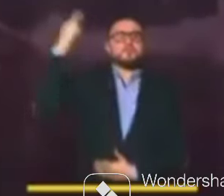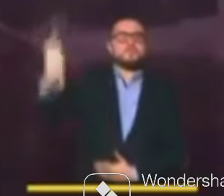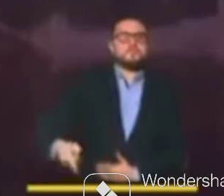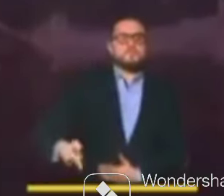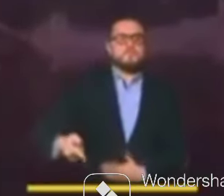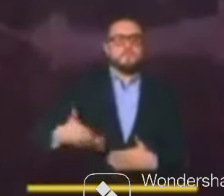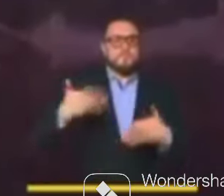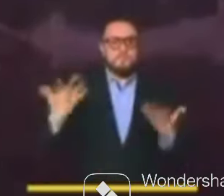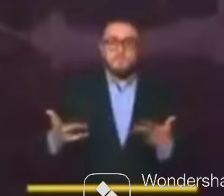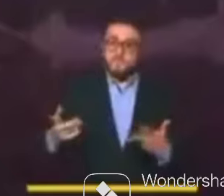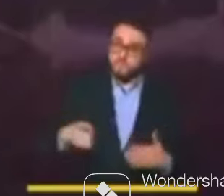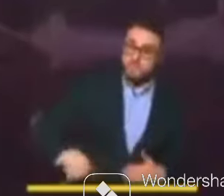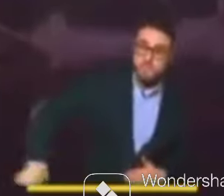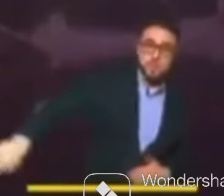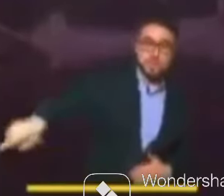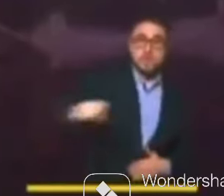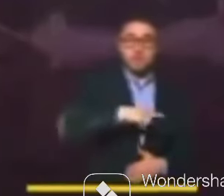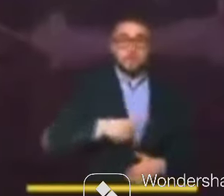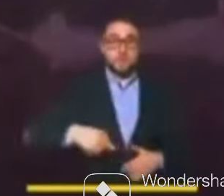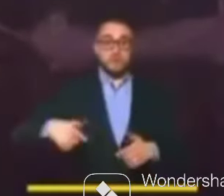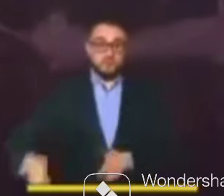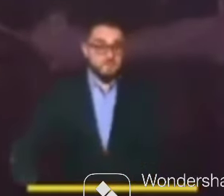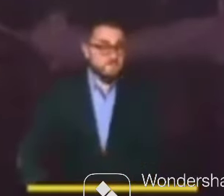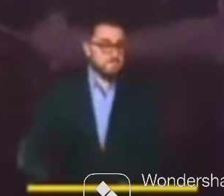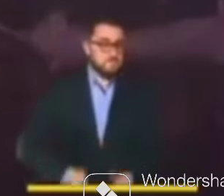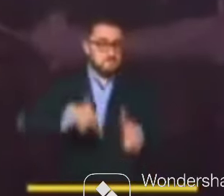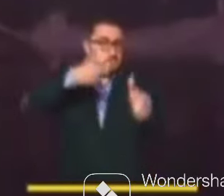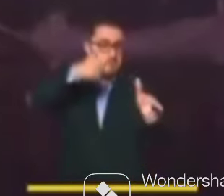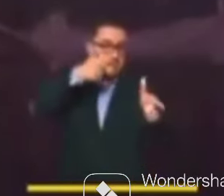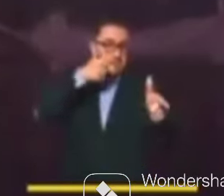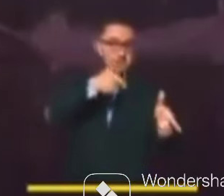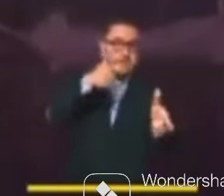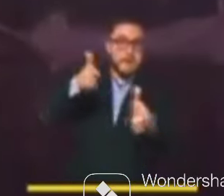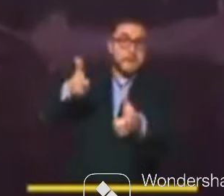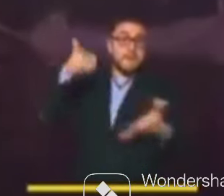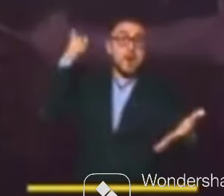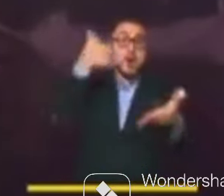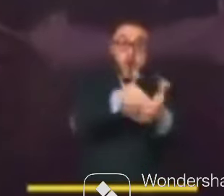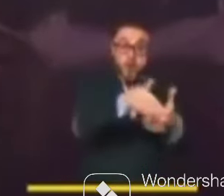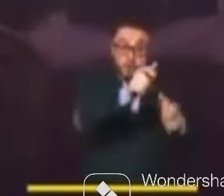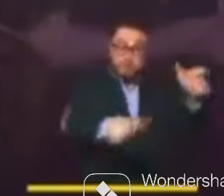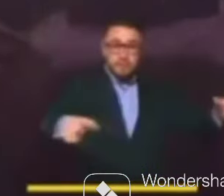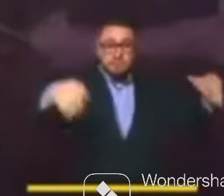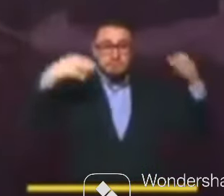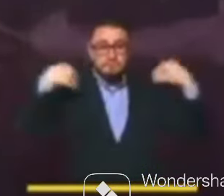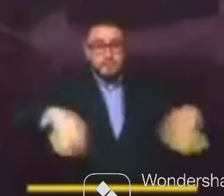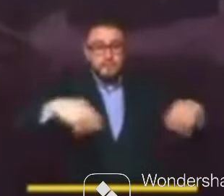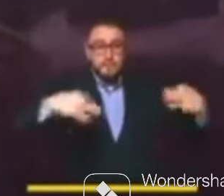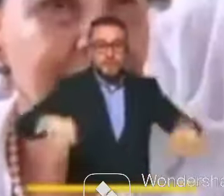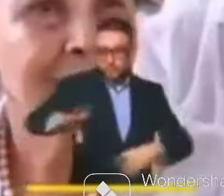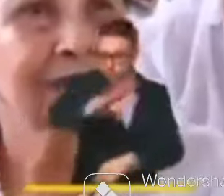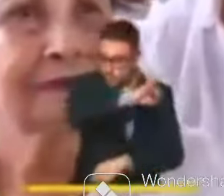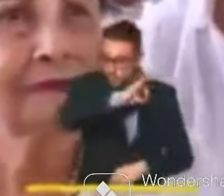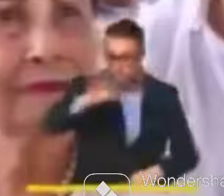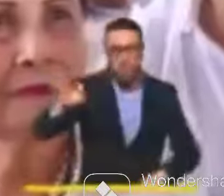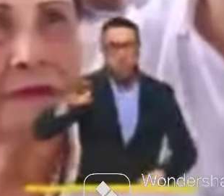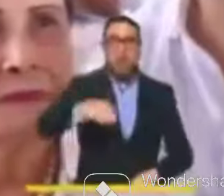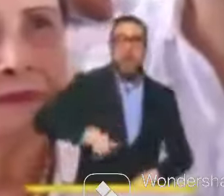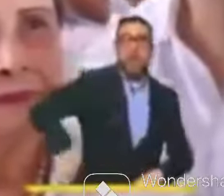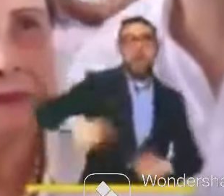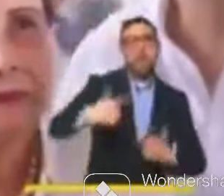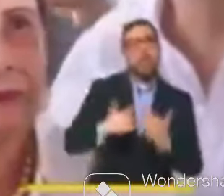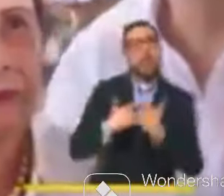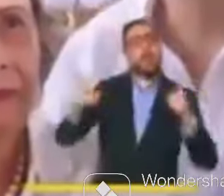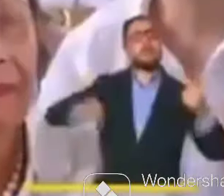que no deben levantar ningún fusil contra el pueblo de Colombia en su libre expresión